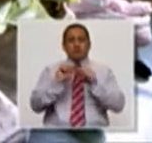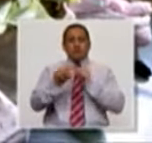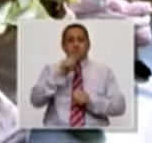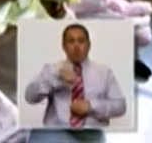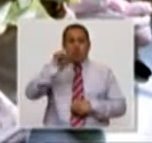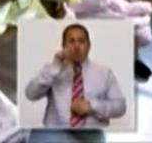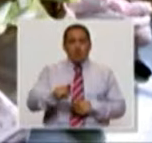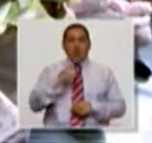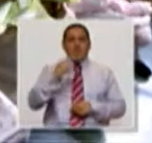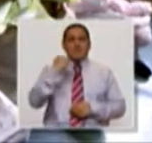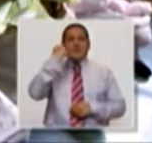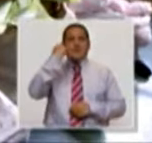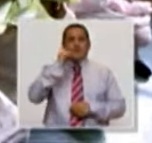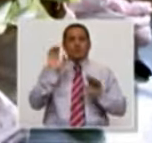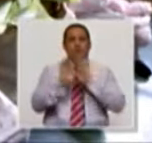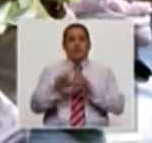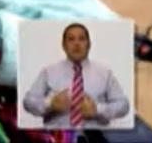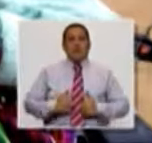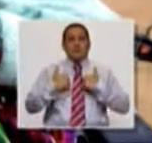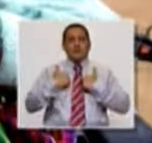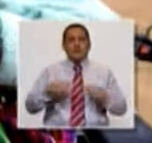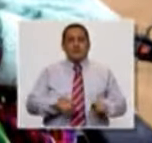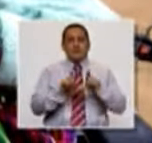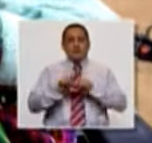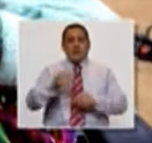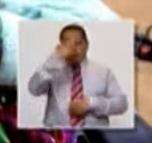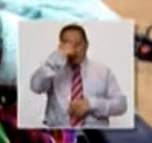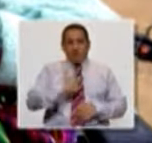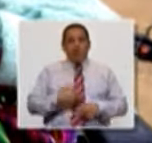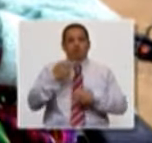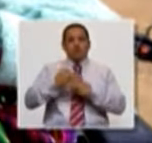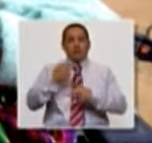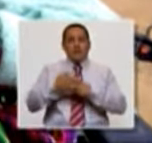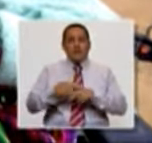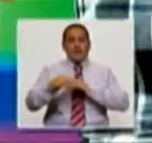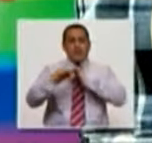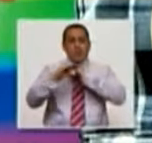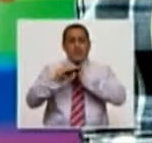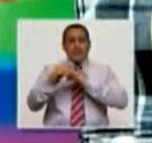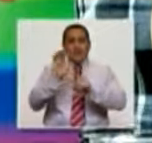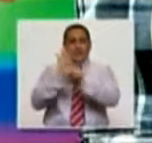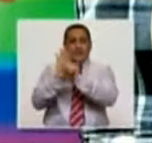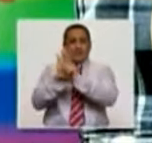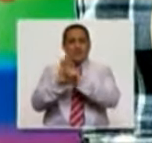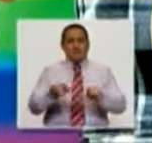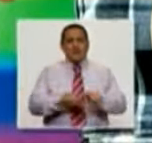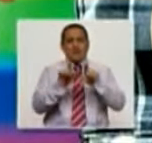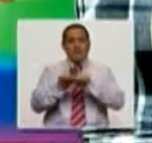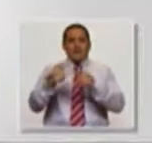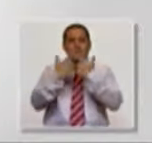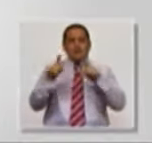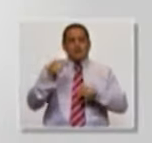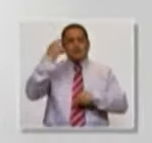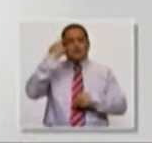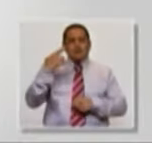1, a el derecho a la vida y a una identidad, a la igualdad ante la ley, a la libertad de conciencia